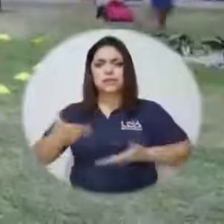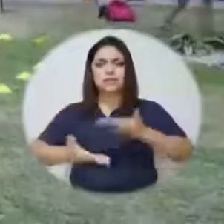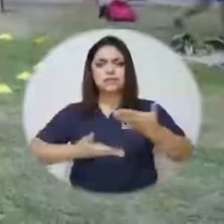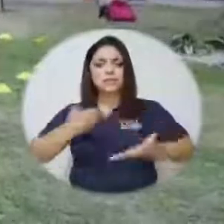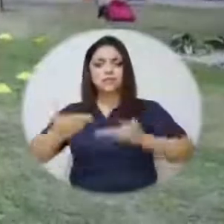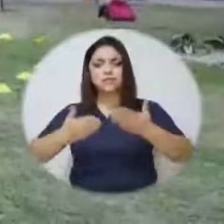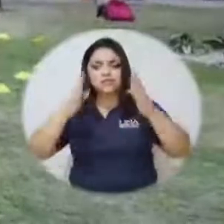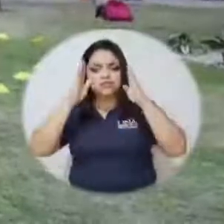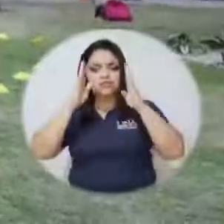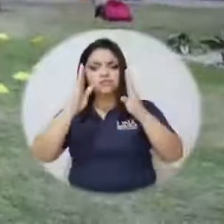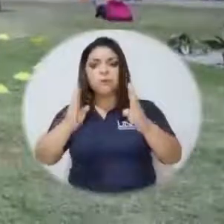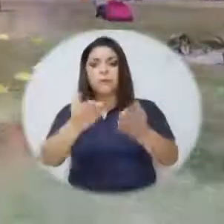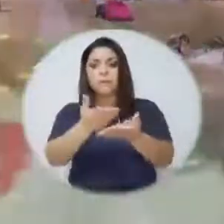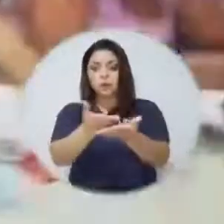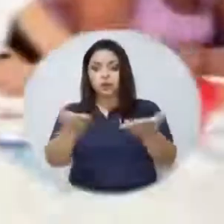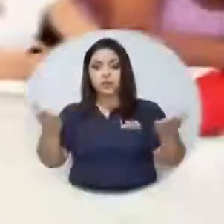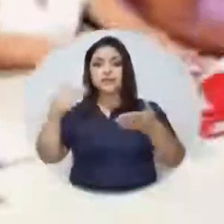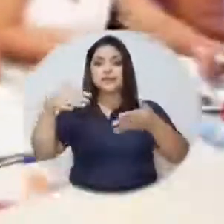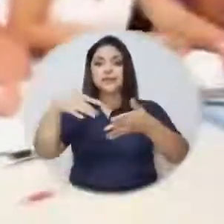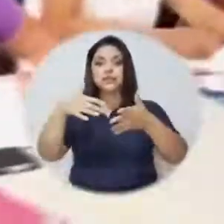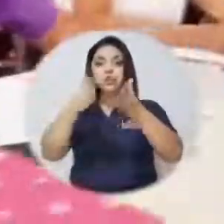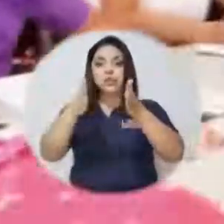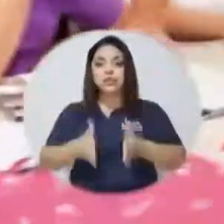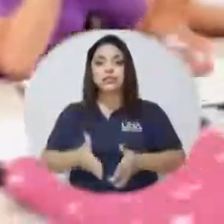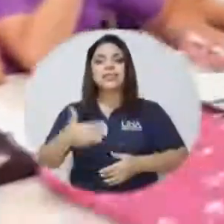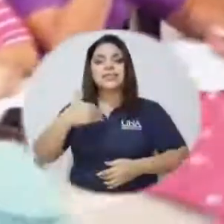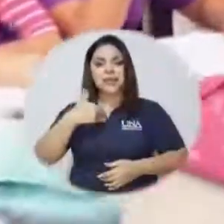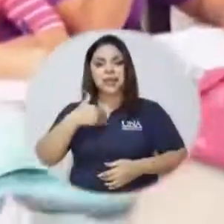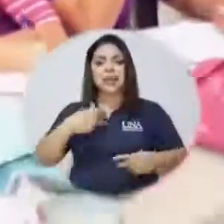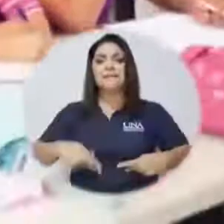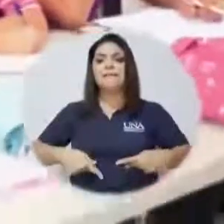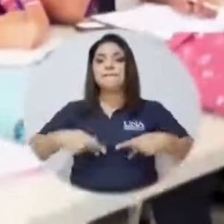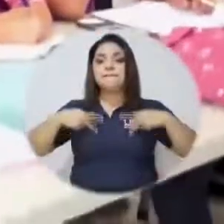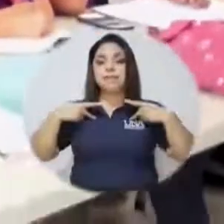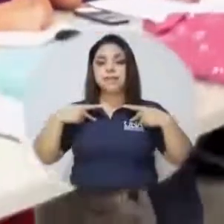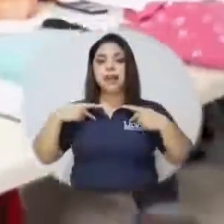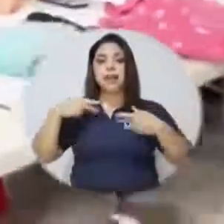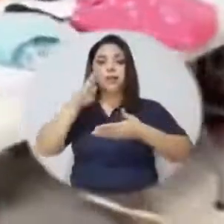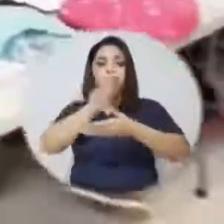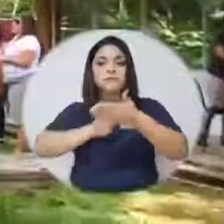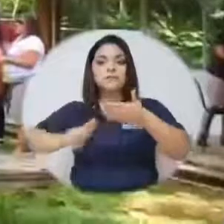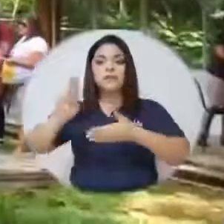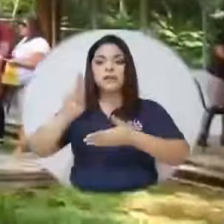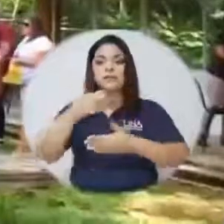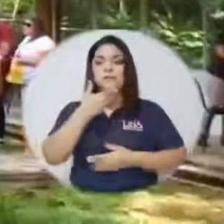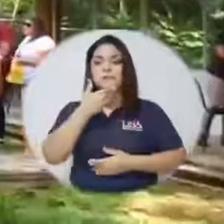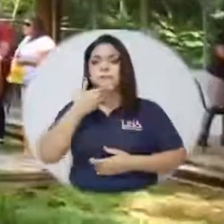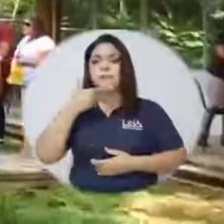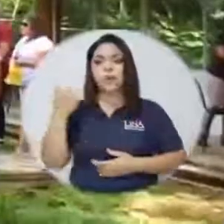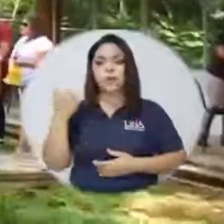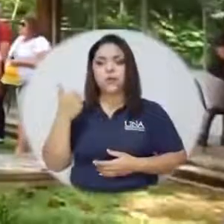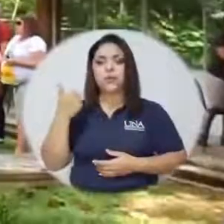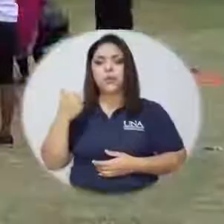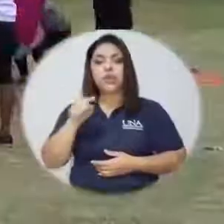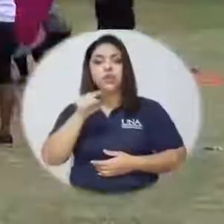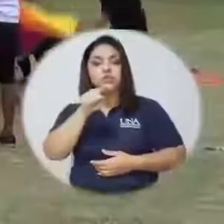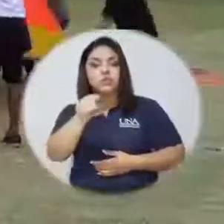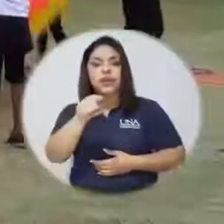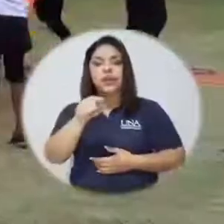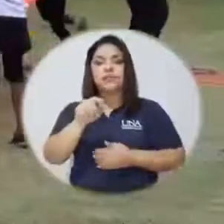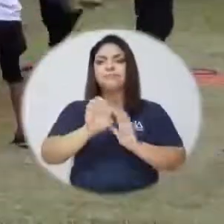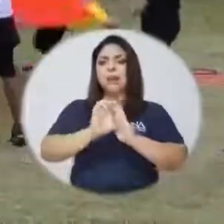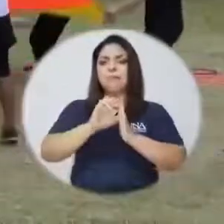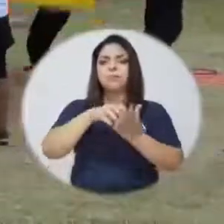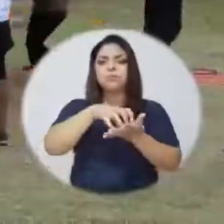que usted como estudiante tenga una vida universitaria mejor, donde usted si tiene alguna